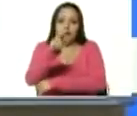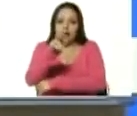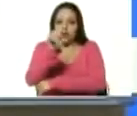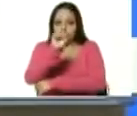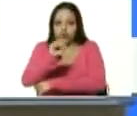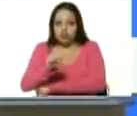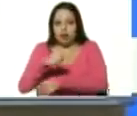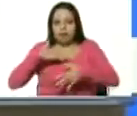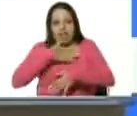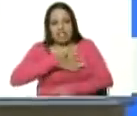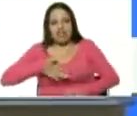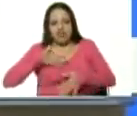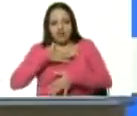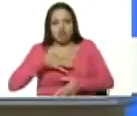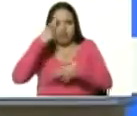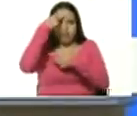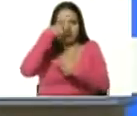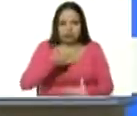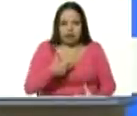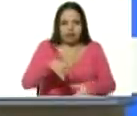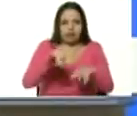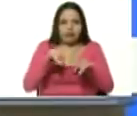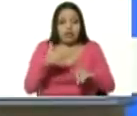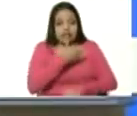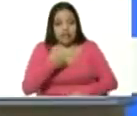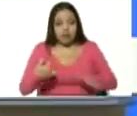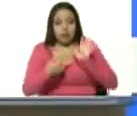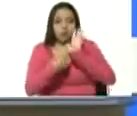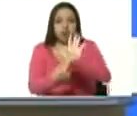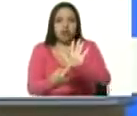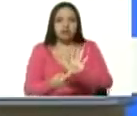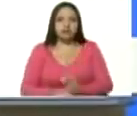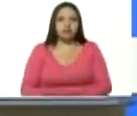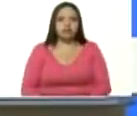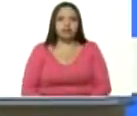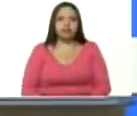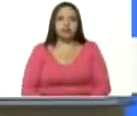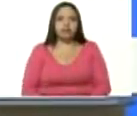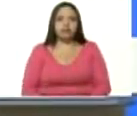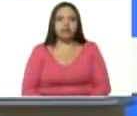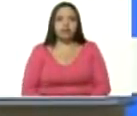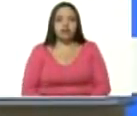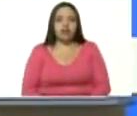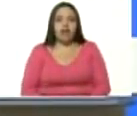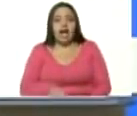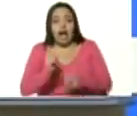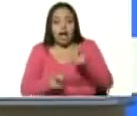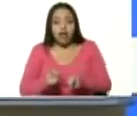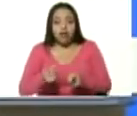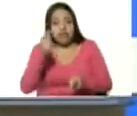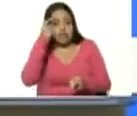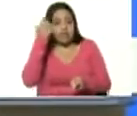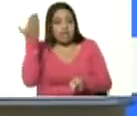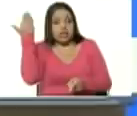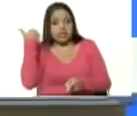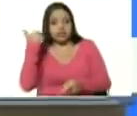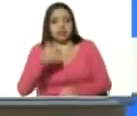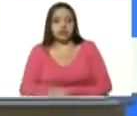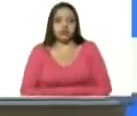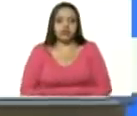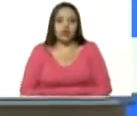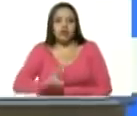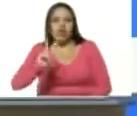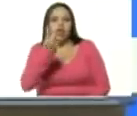personal, y queremos mostrar un hecho que ocurrió el día de ayer. Una doble